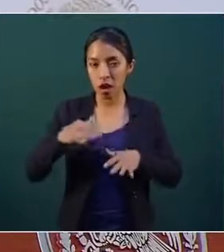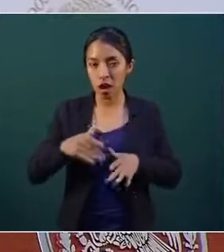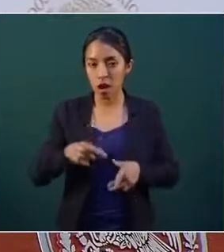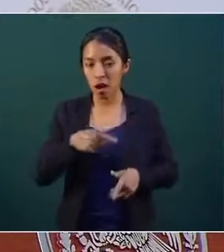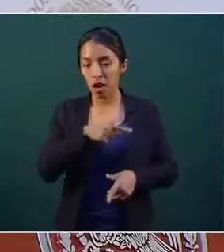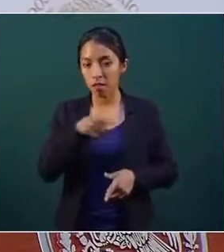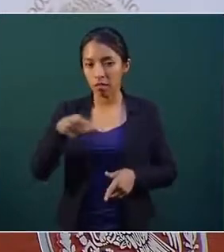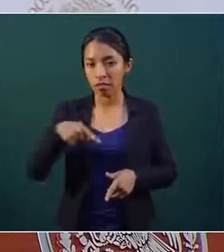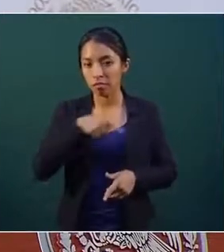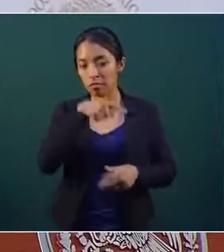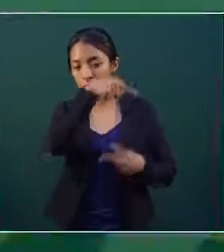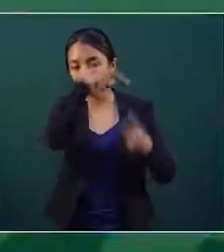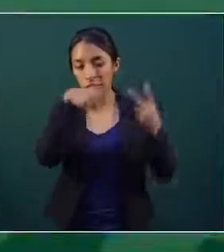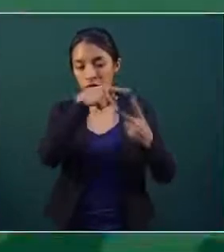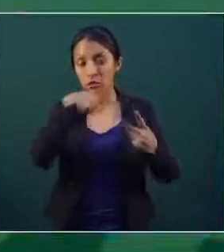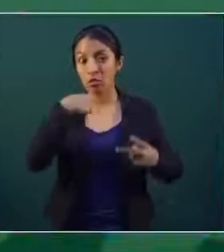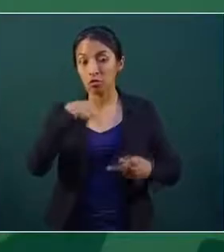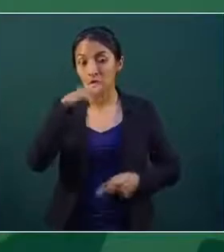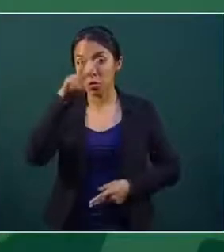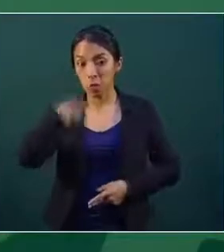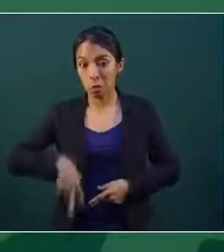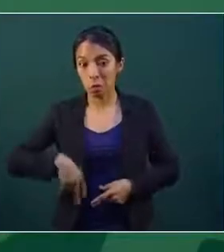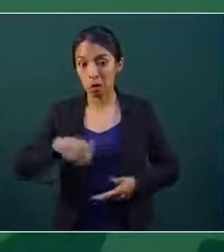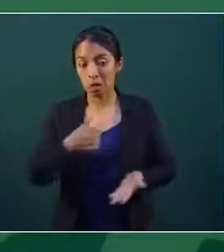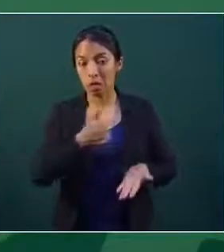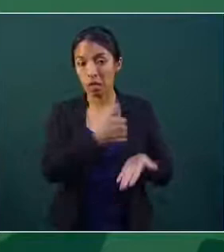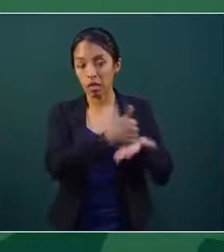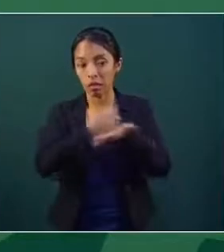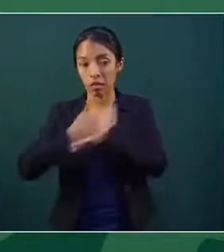Yo me estoy apoyando